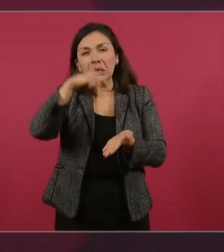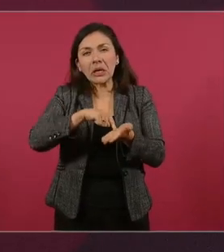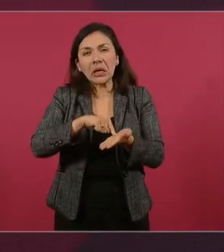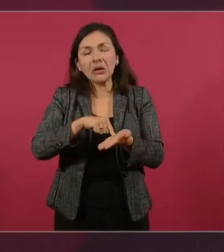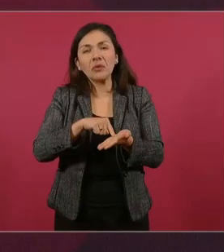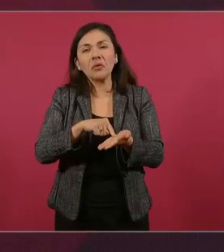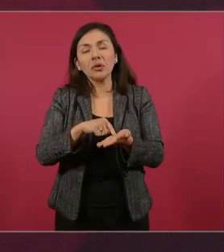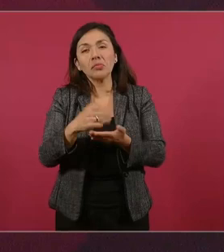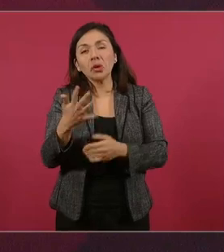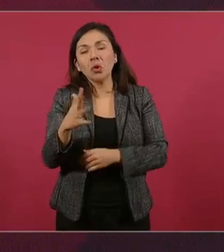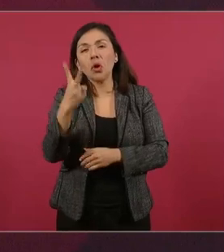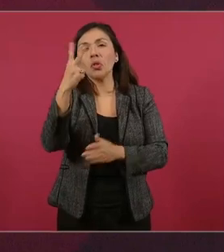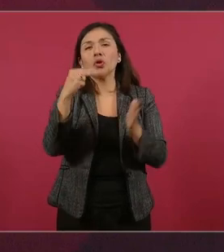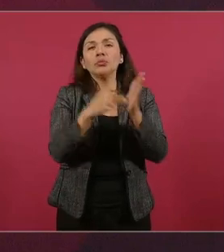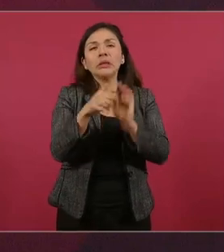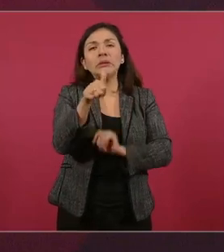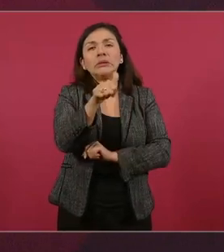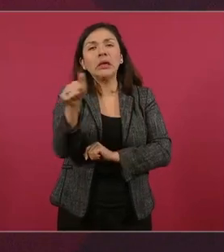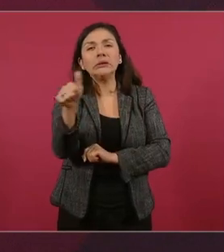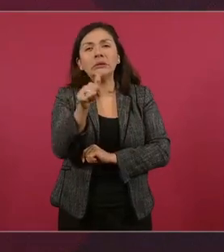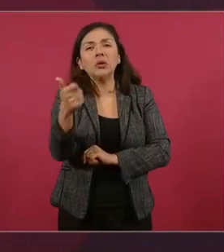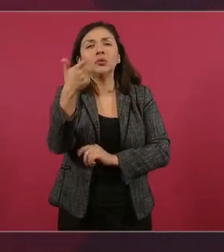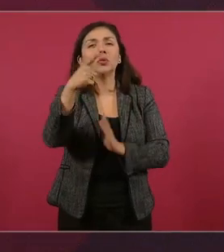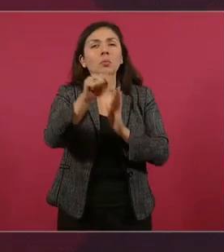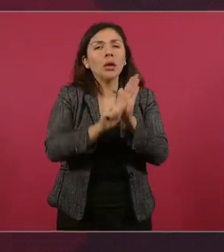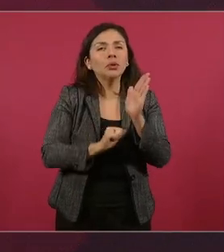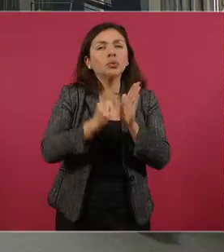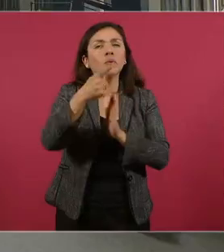2,600 pesos mensuales,